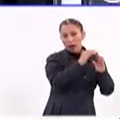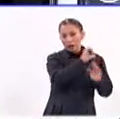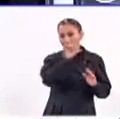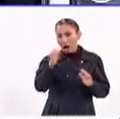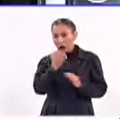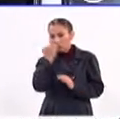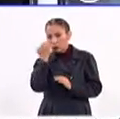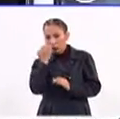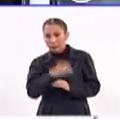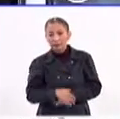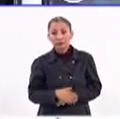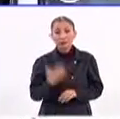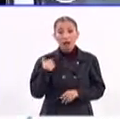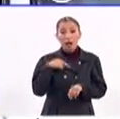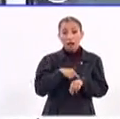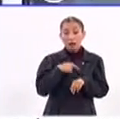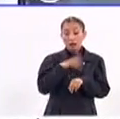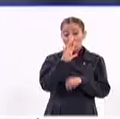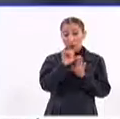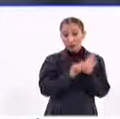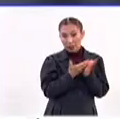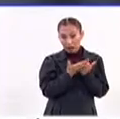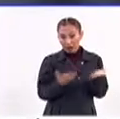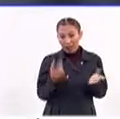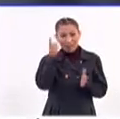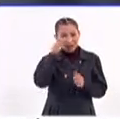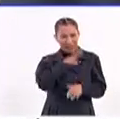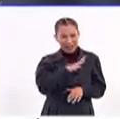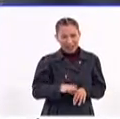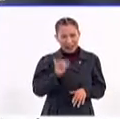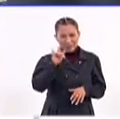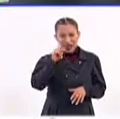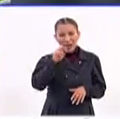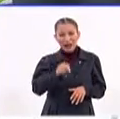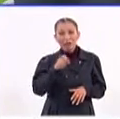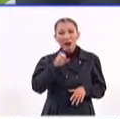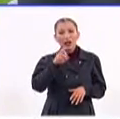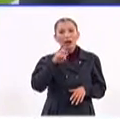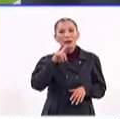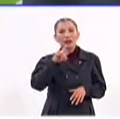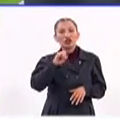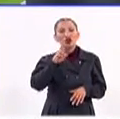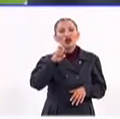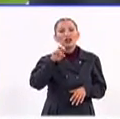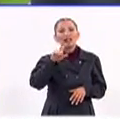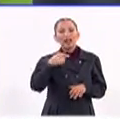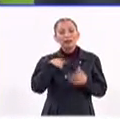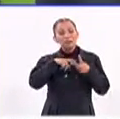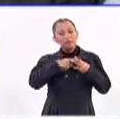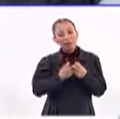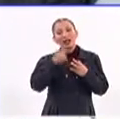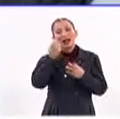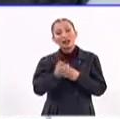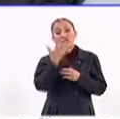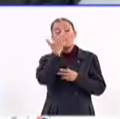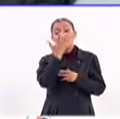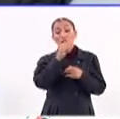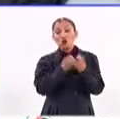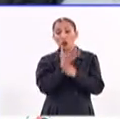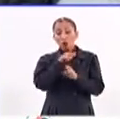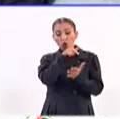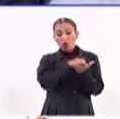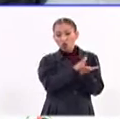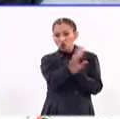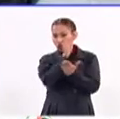a la escuela. Ahora, 5 meses después, el director general del Politécnico, Mario Alberto Rodríguez, dio el banderazo de salida a 5 nuevas rutas